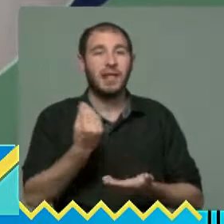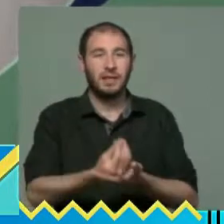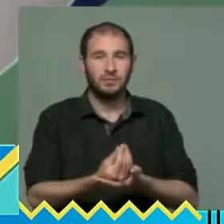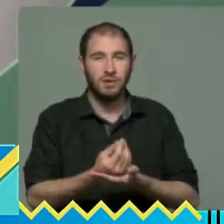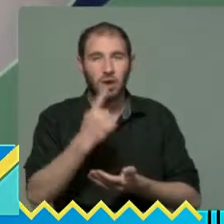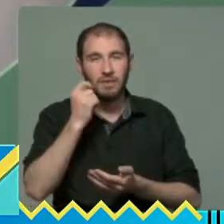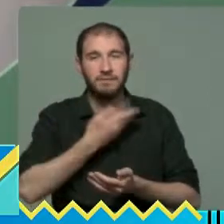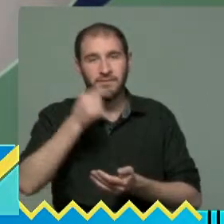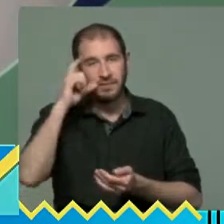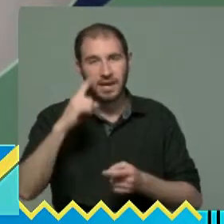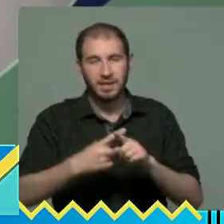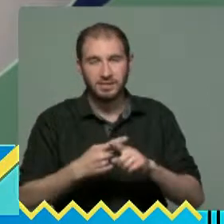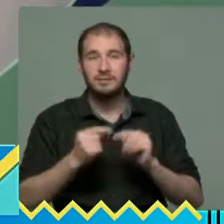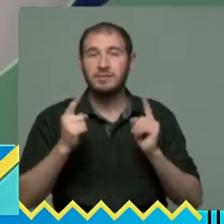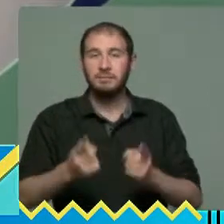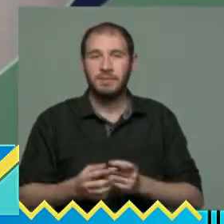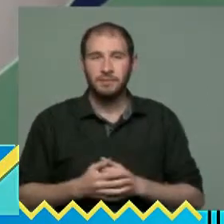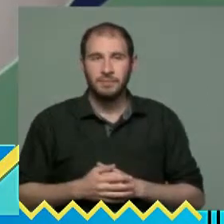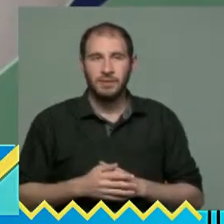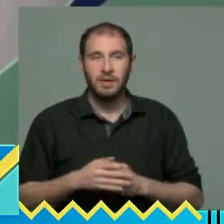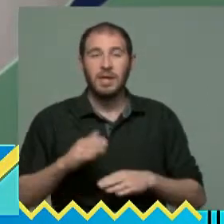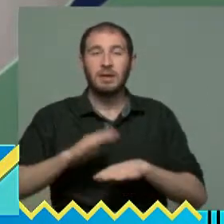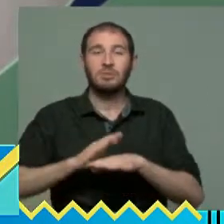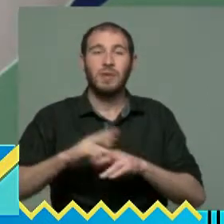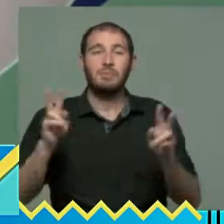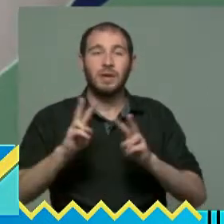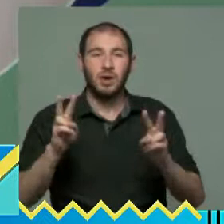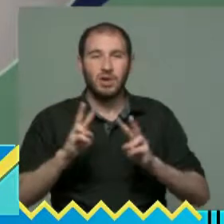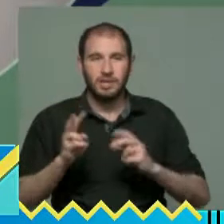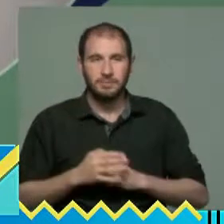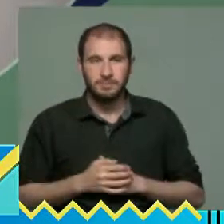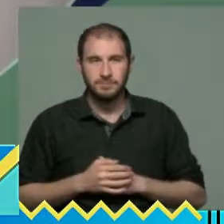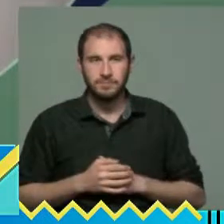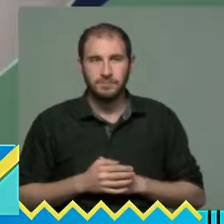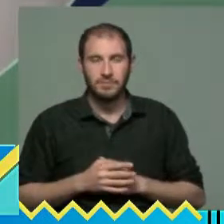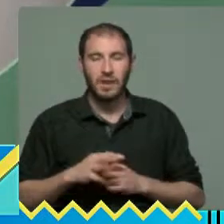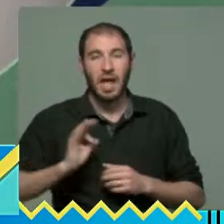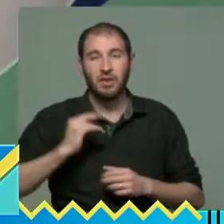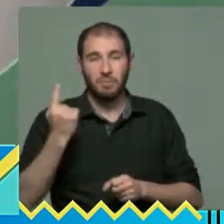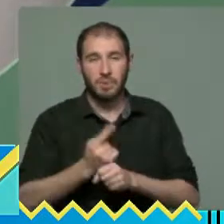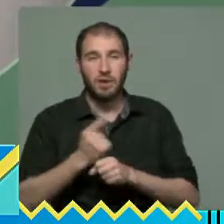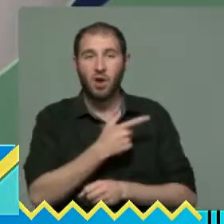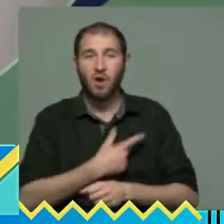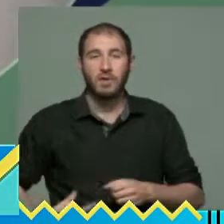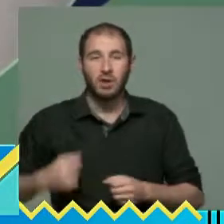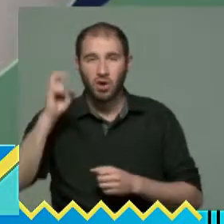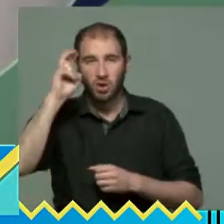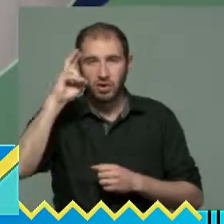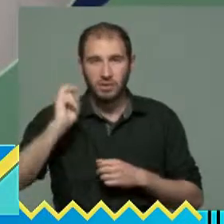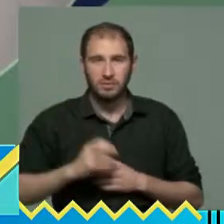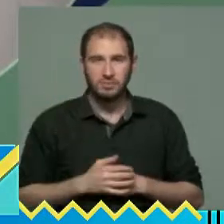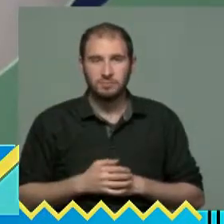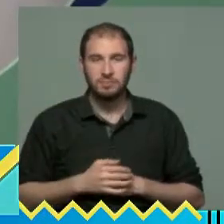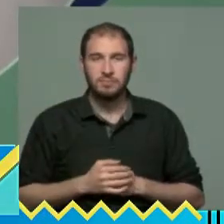de Félix, sino también el rol que ocupó el peronismo en el primer año del gobierno de Cornejo,